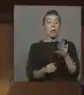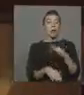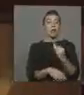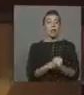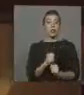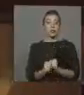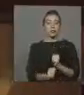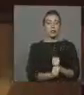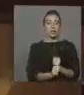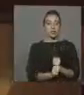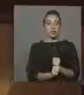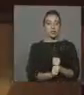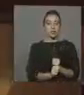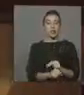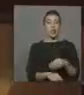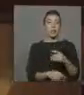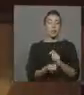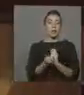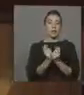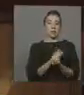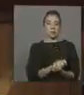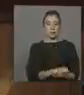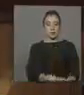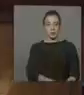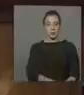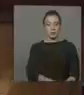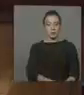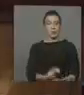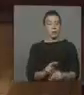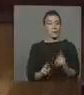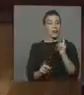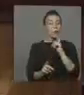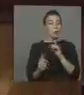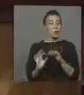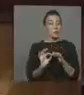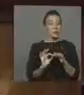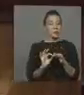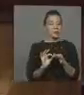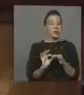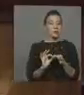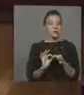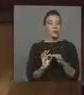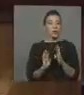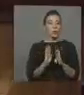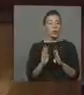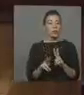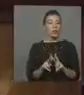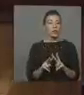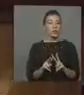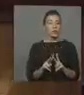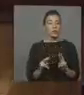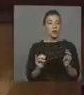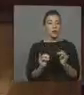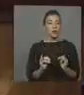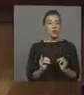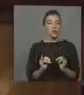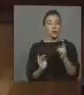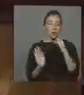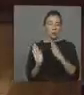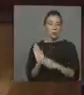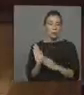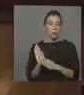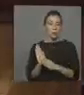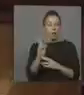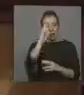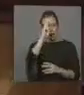de 14 años, lo cual después se modificó. Para aplicar la última causal, se ha cuidado establecer un procedimiento de constatación